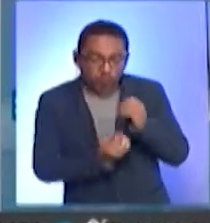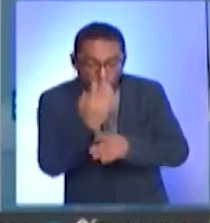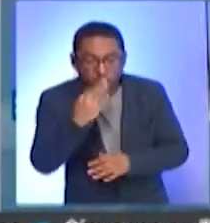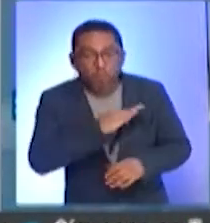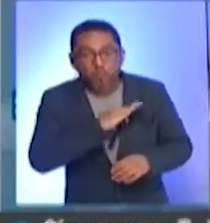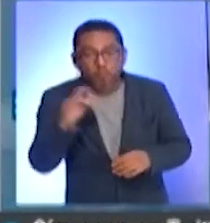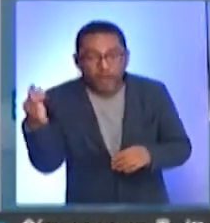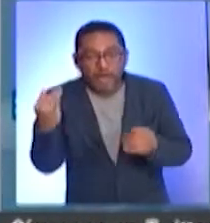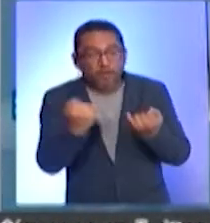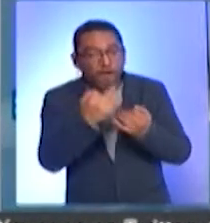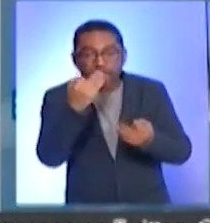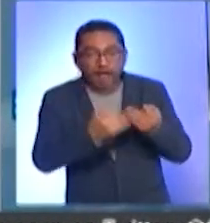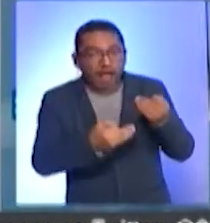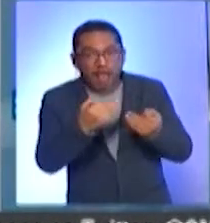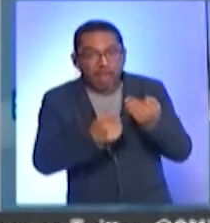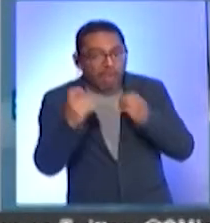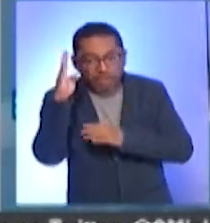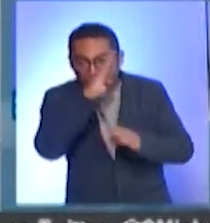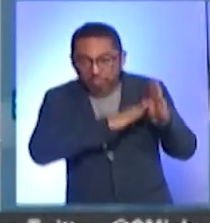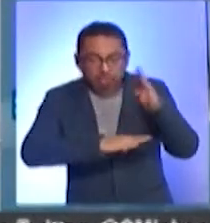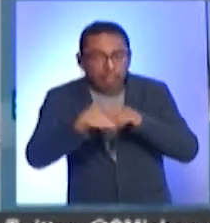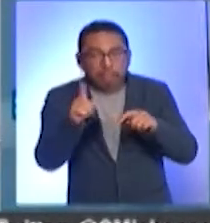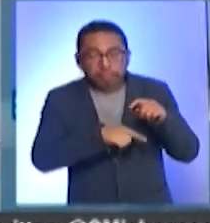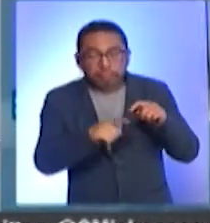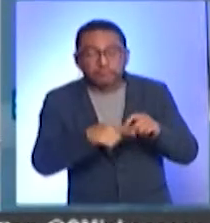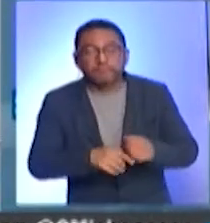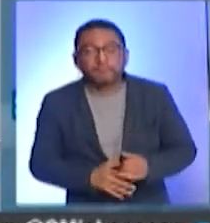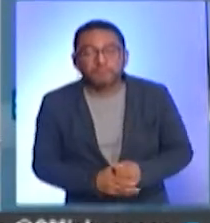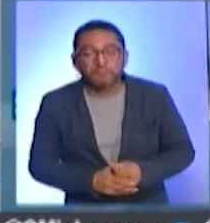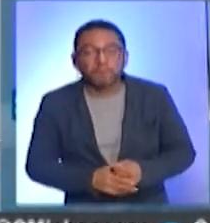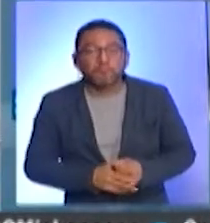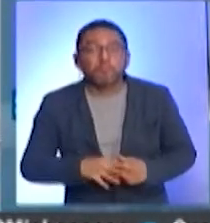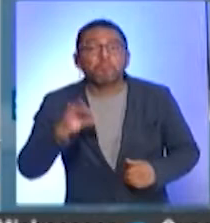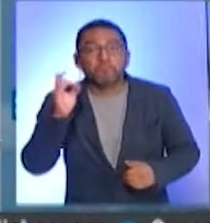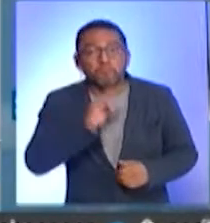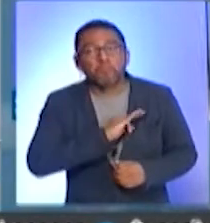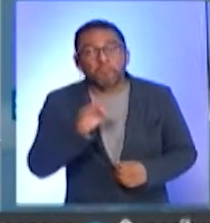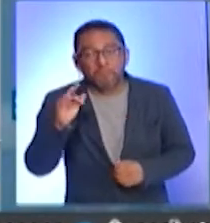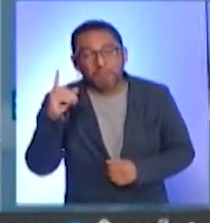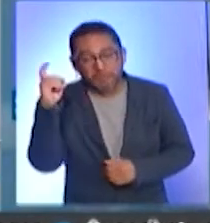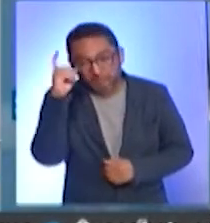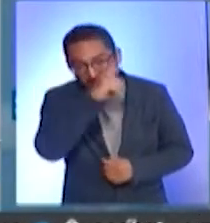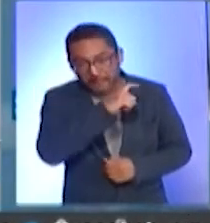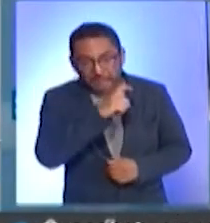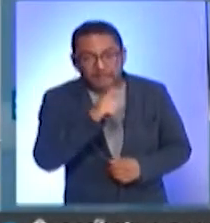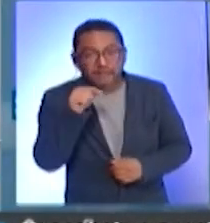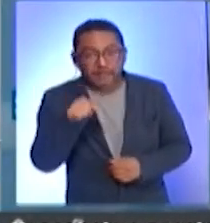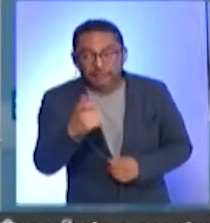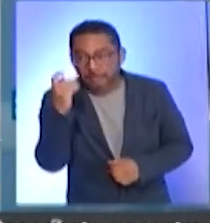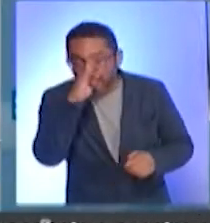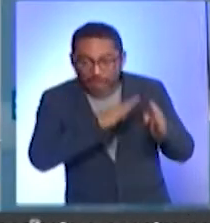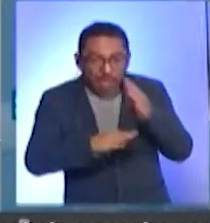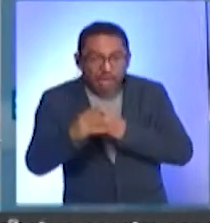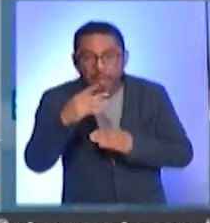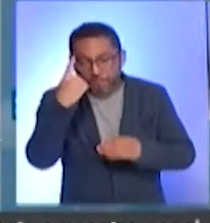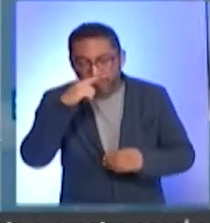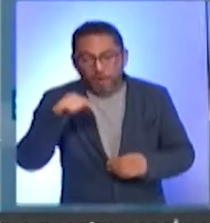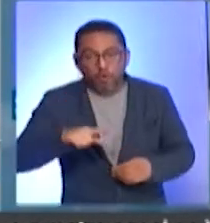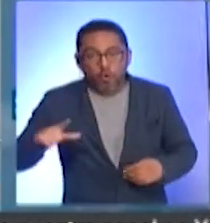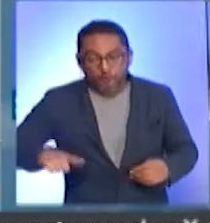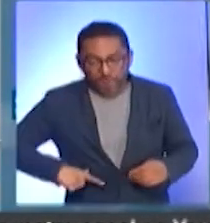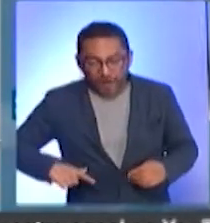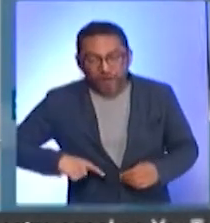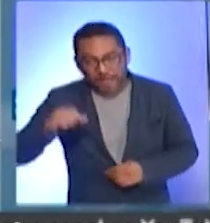y no sería difícil se le generará la crisis a la conclusión de la administración del gobernador